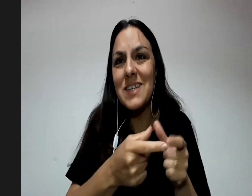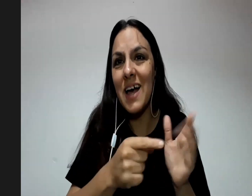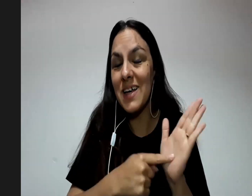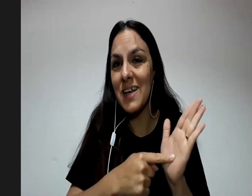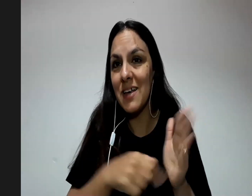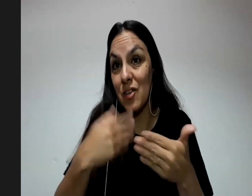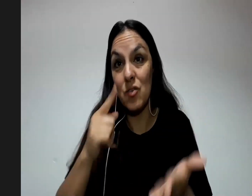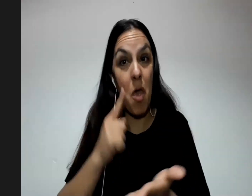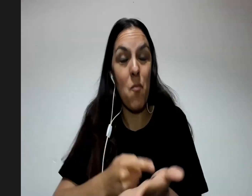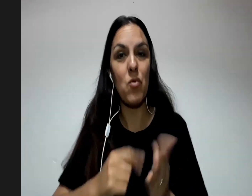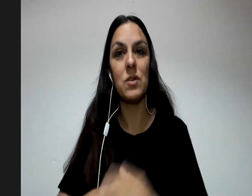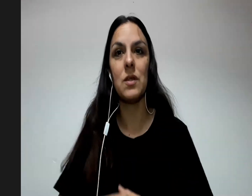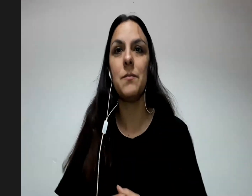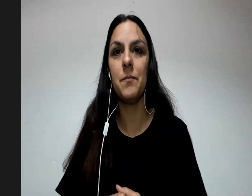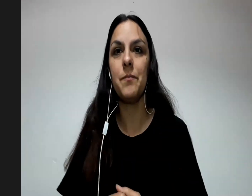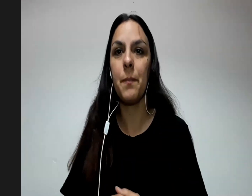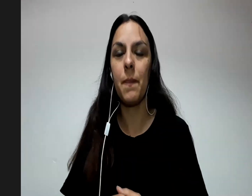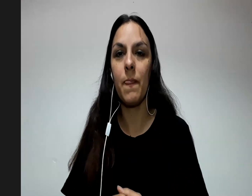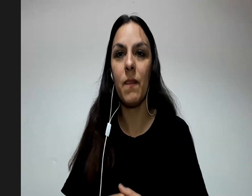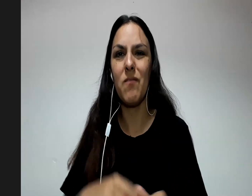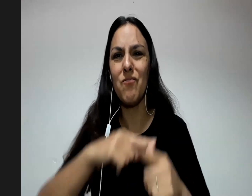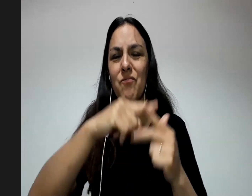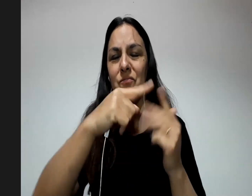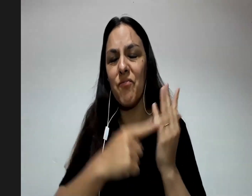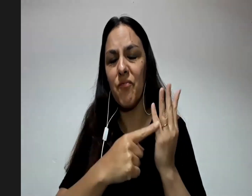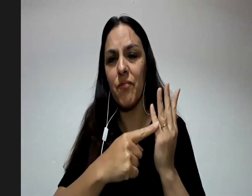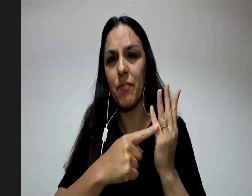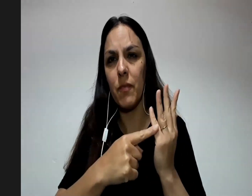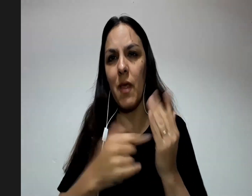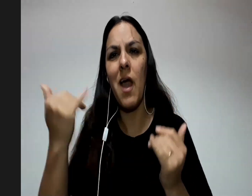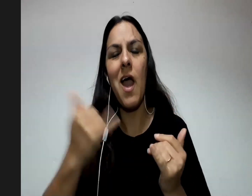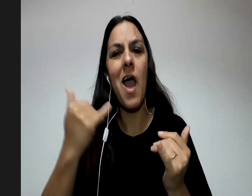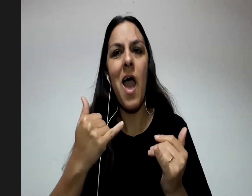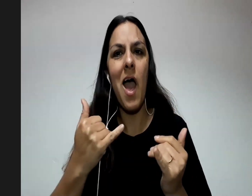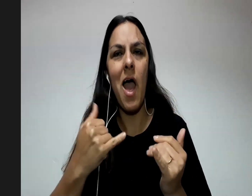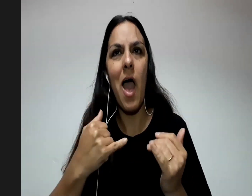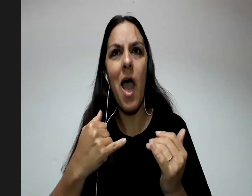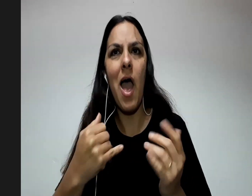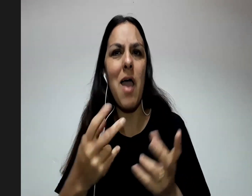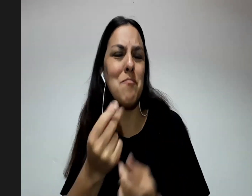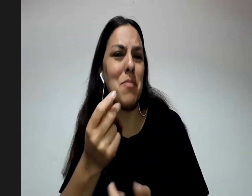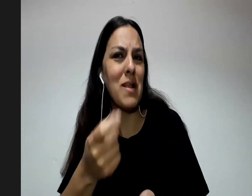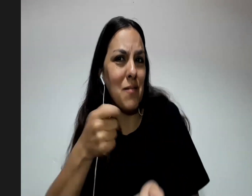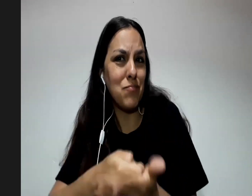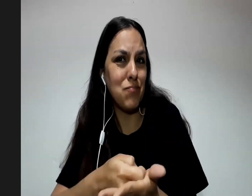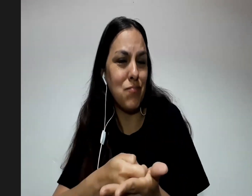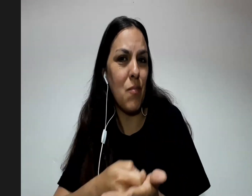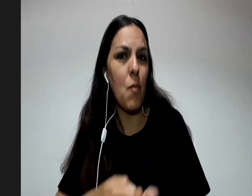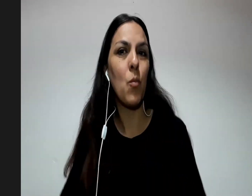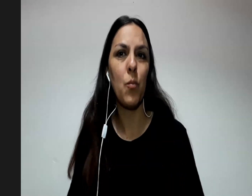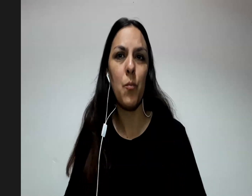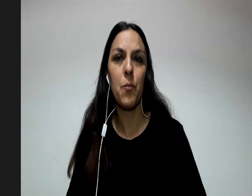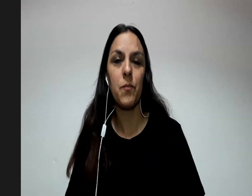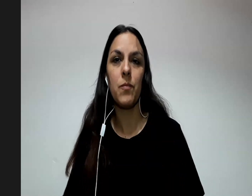persona. Todo eso se sumaba y llegaba a un monto, si tenemos en cuenta ahora que el pasaje mínimo, supongamos